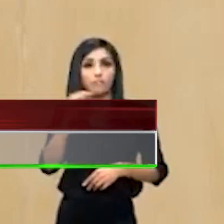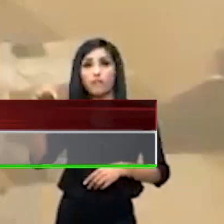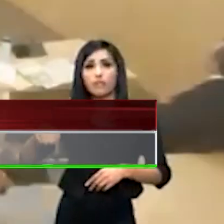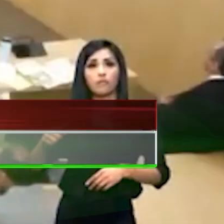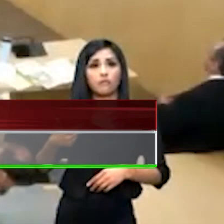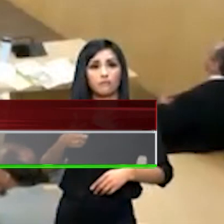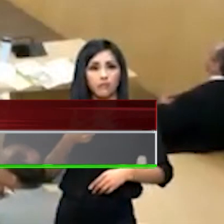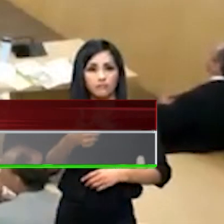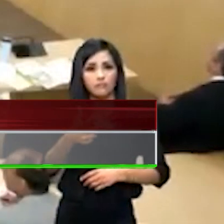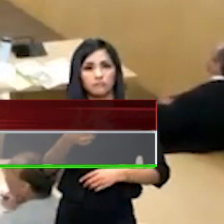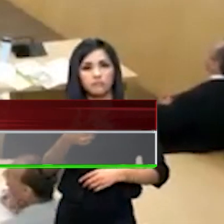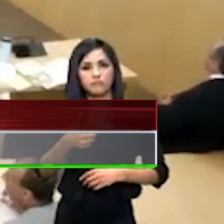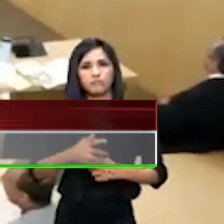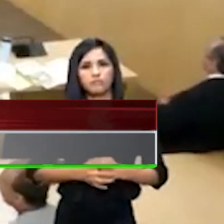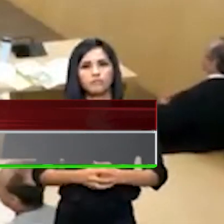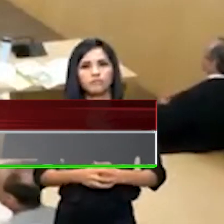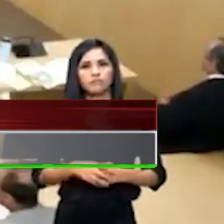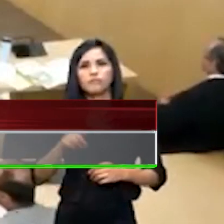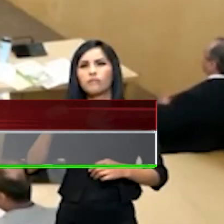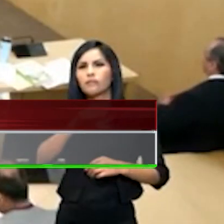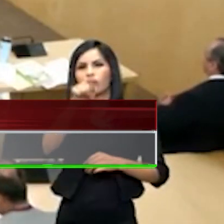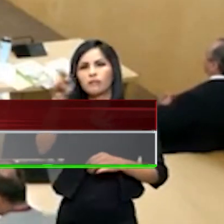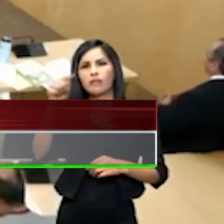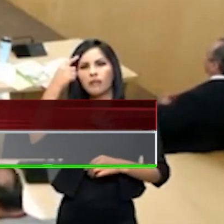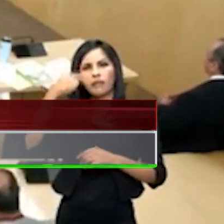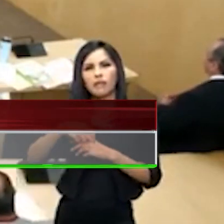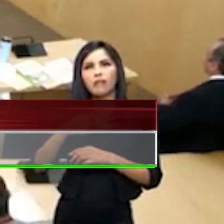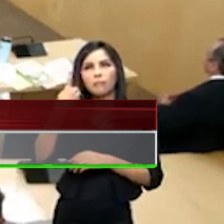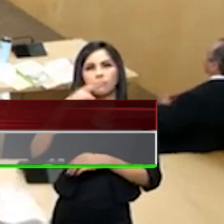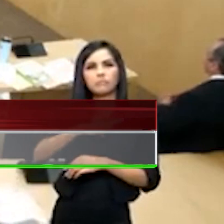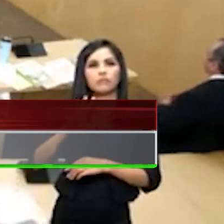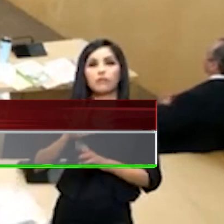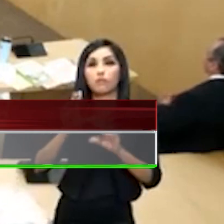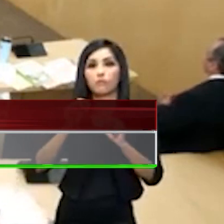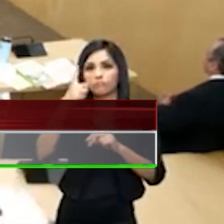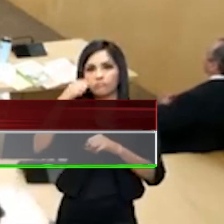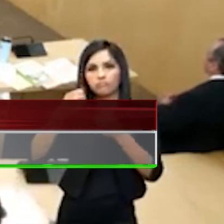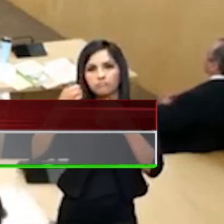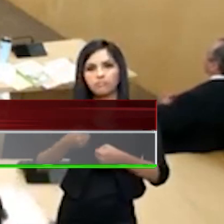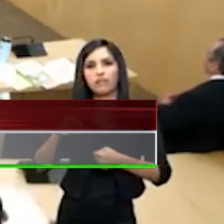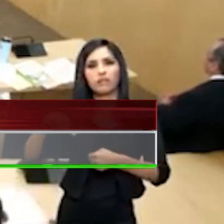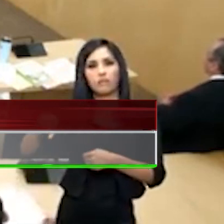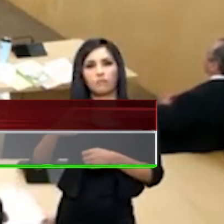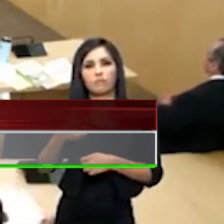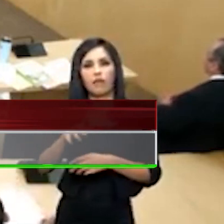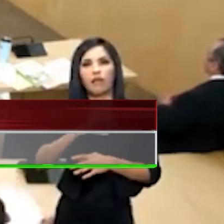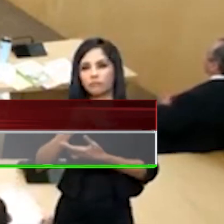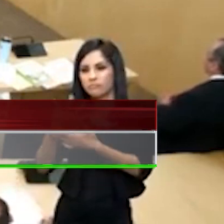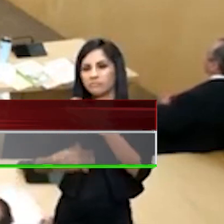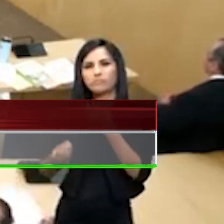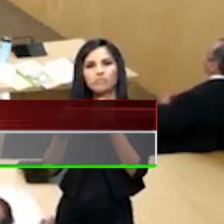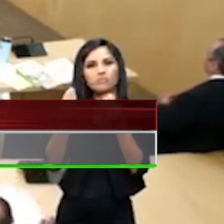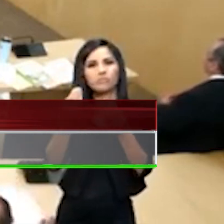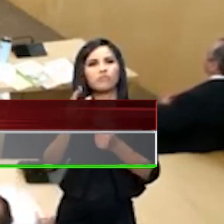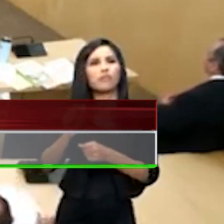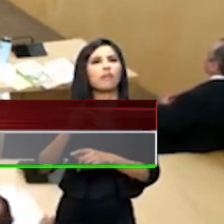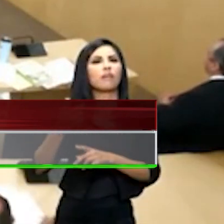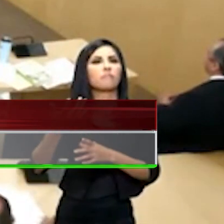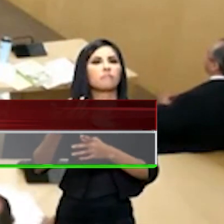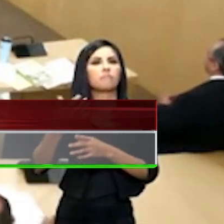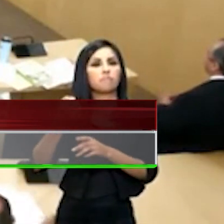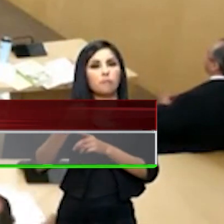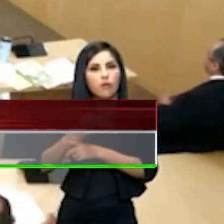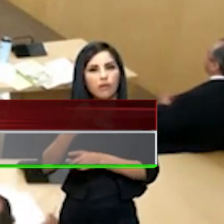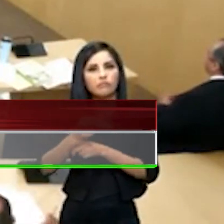Guanajuato, y esto nadie lo puede negar porque las cifras están ahí, está inmerso en una crisis de violencia